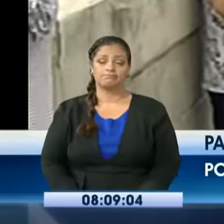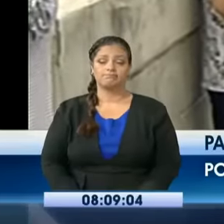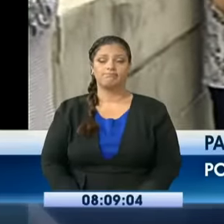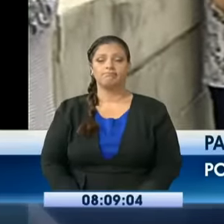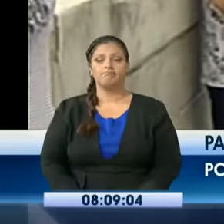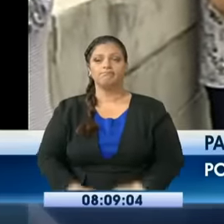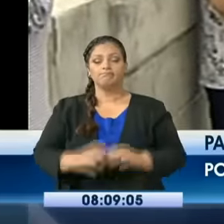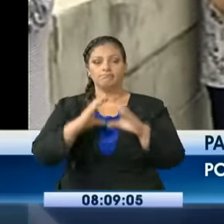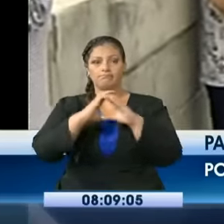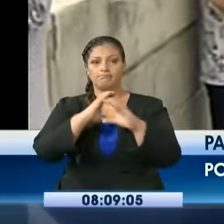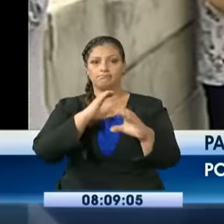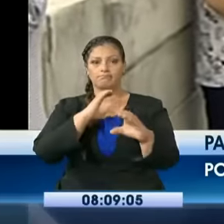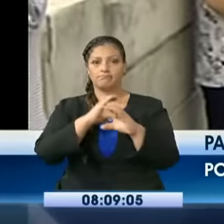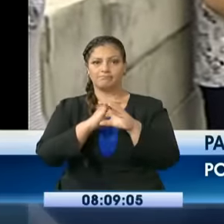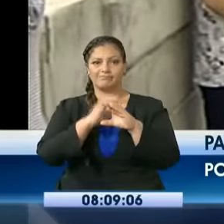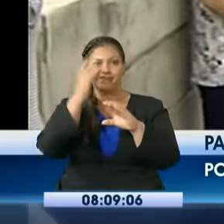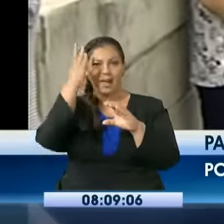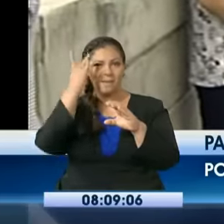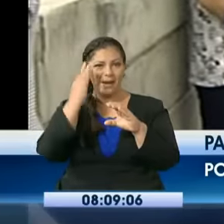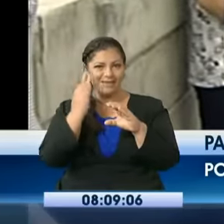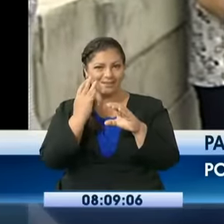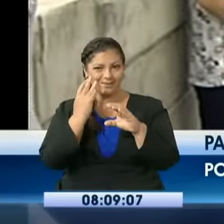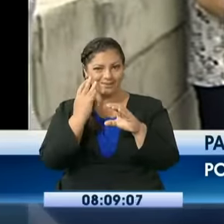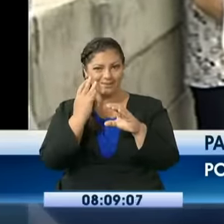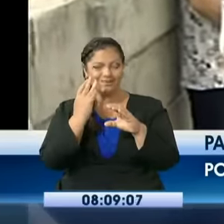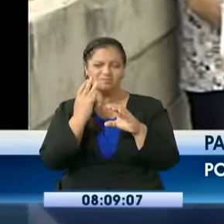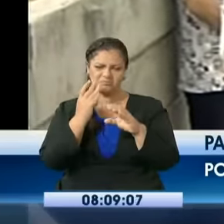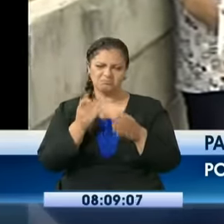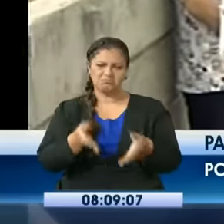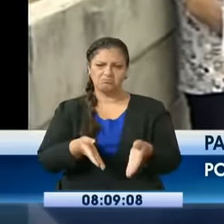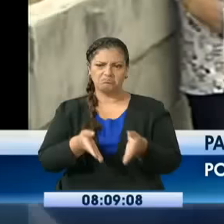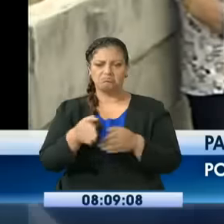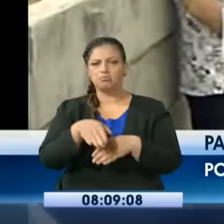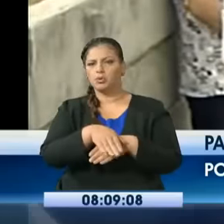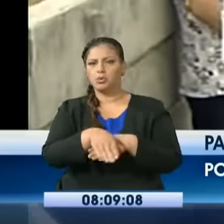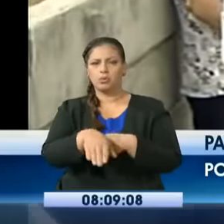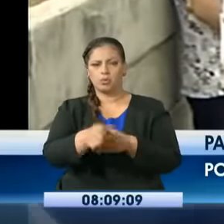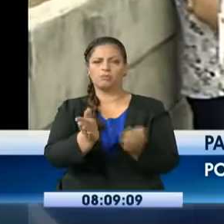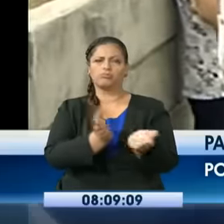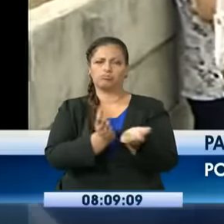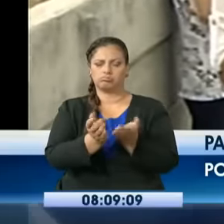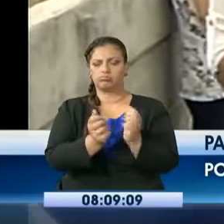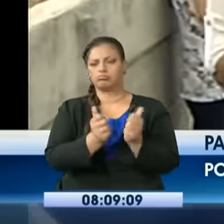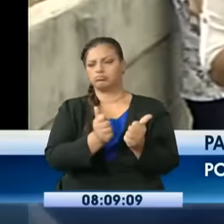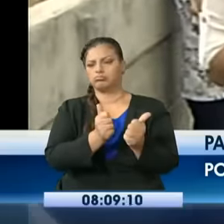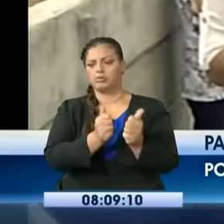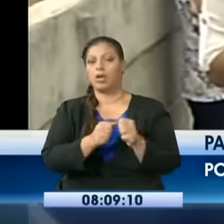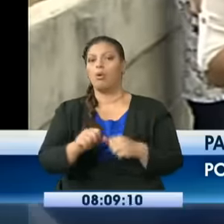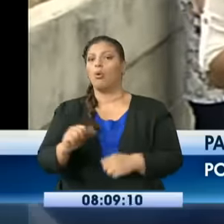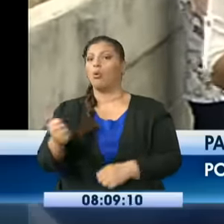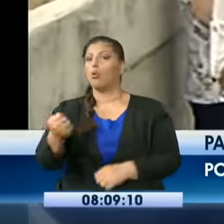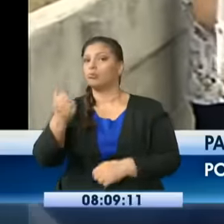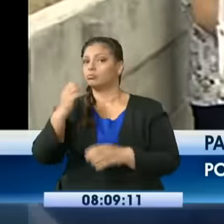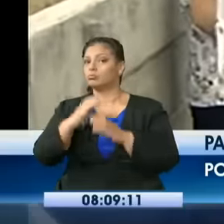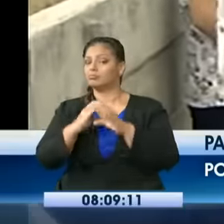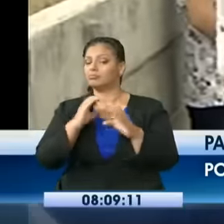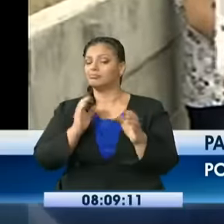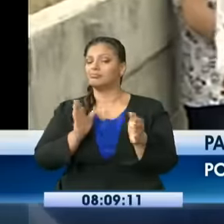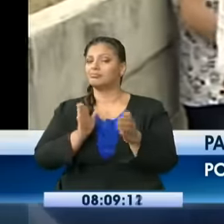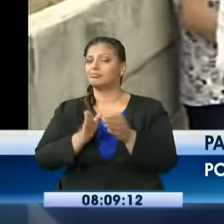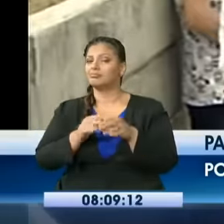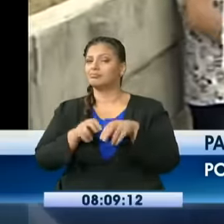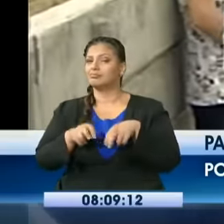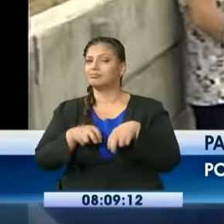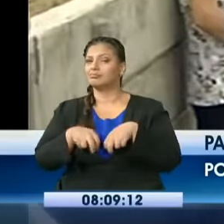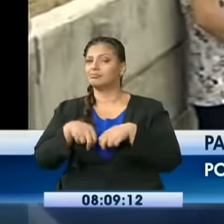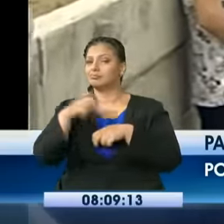ilegal. Expresos no amarillos que han estado brindando el servicio a los estudiantes de esa institución educativa.